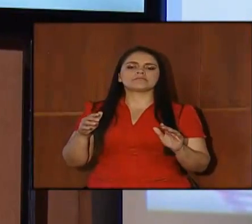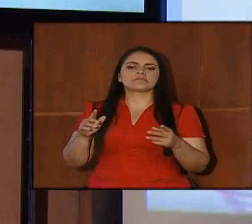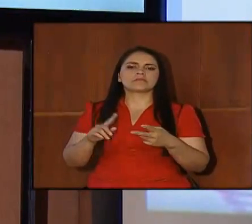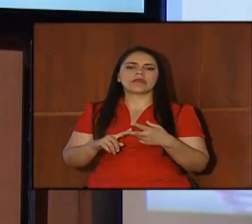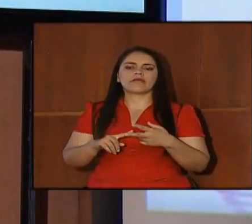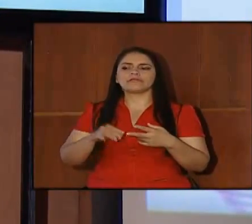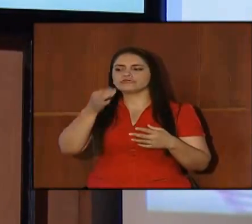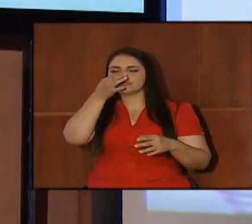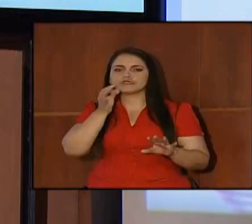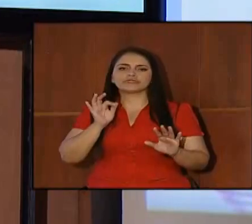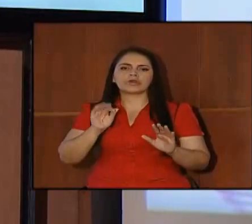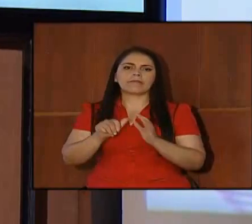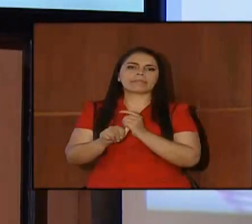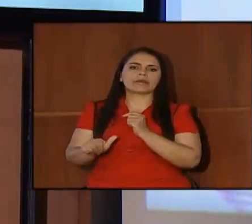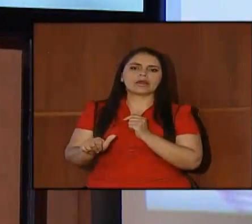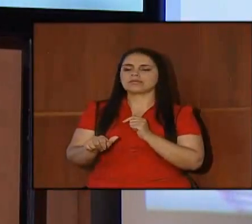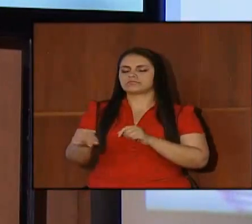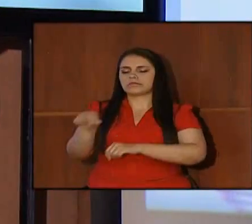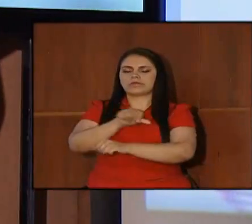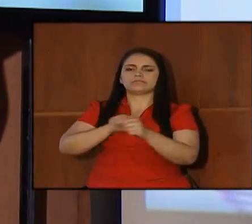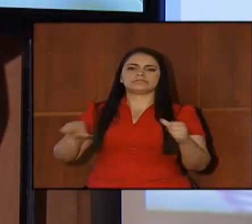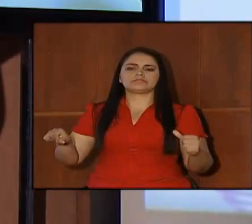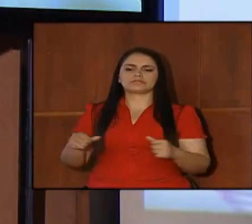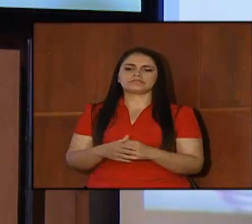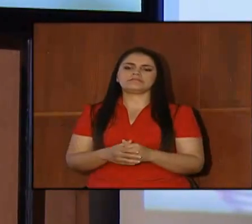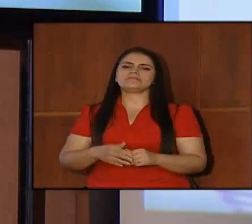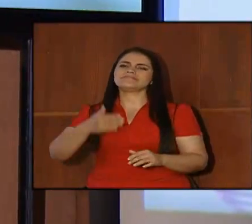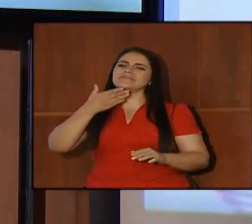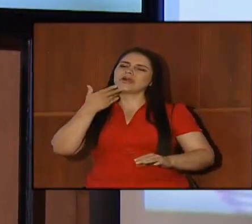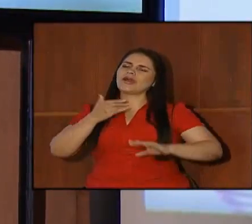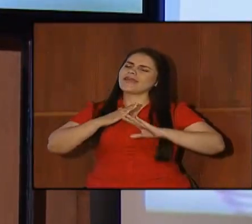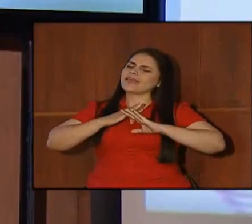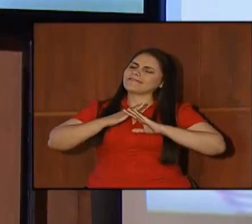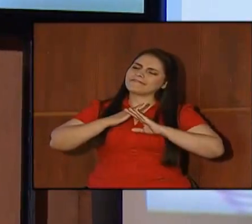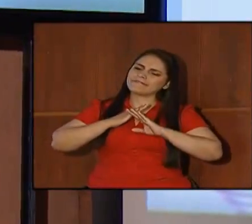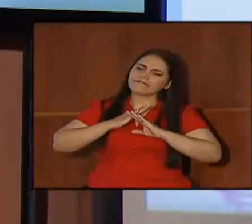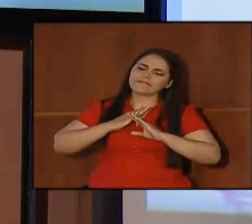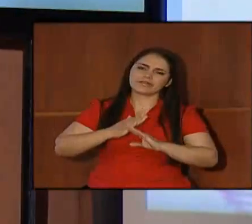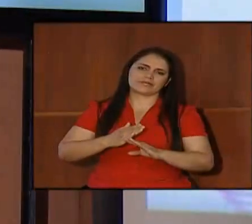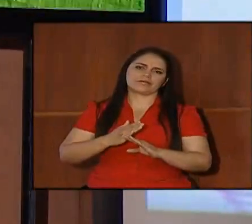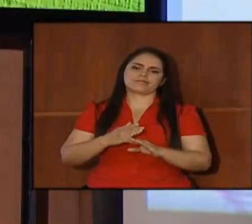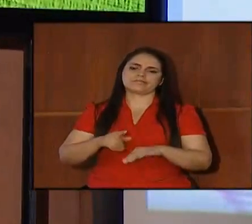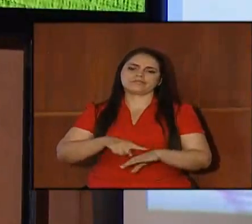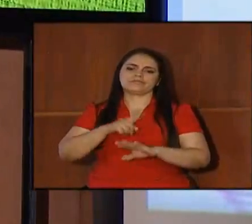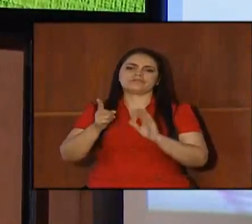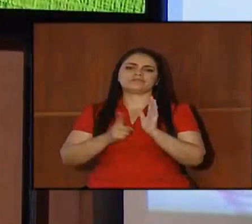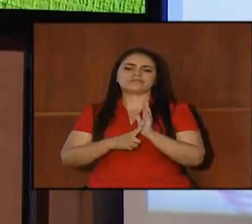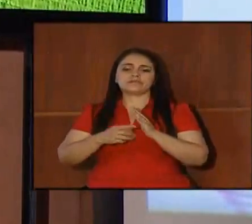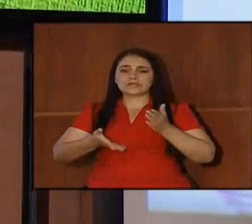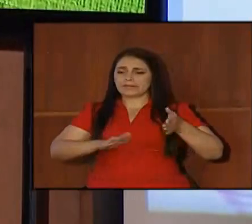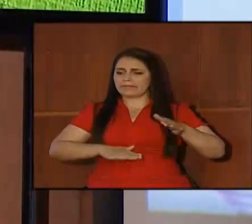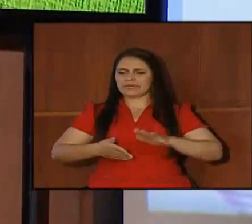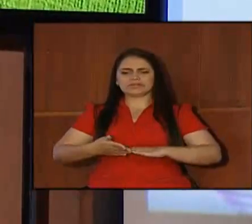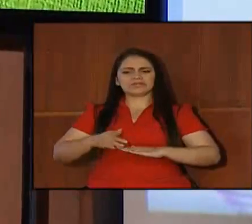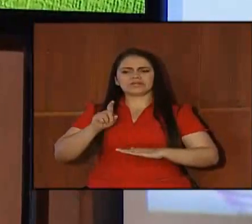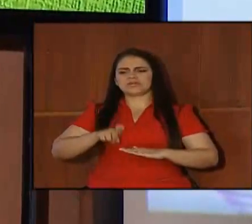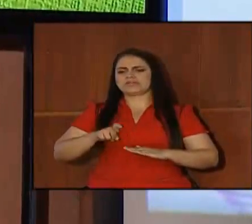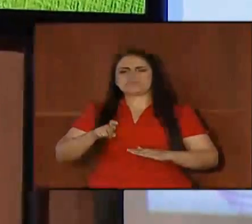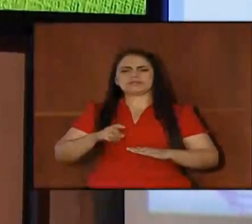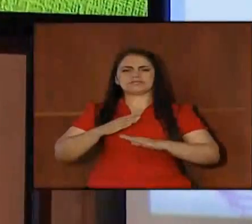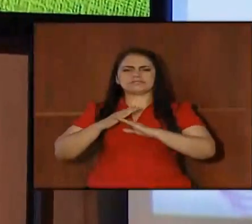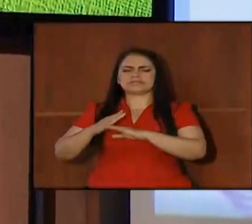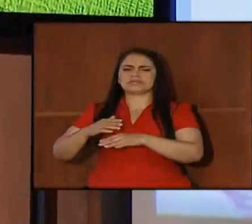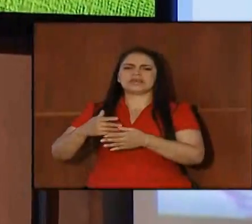se ensucia pues le cambiamos la ropa, pero en lo posible evitar usar pañal innecesariamente porque sabemos de que eso